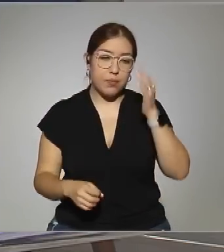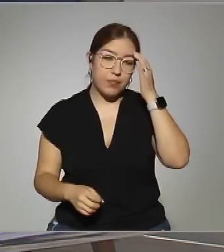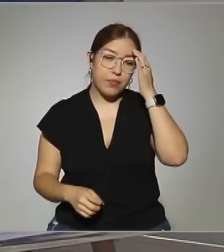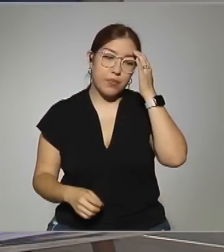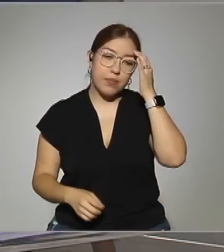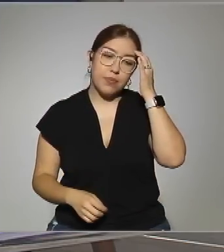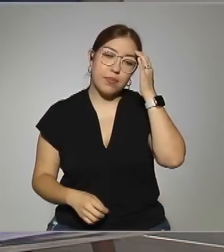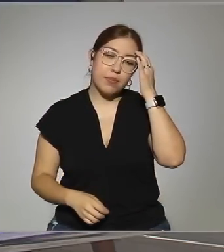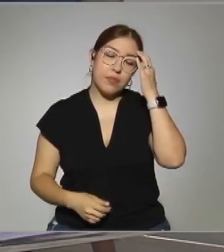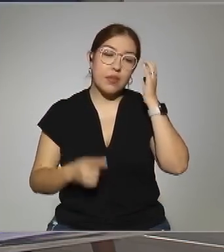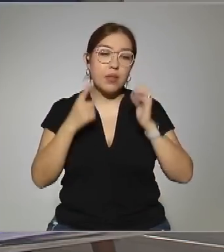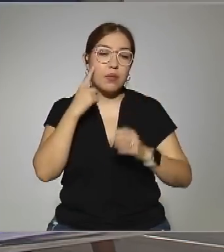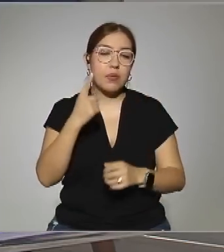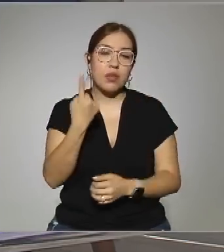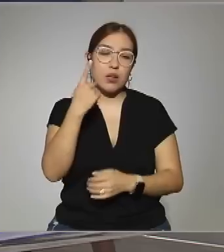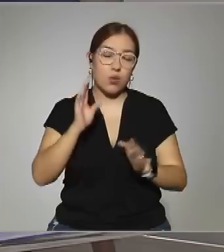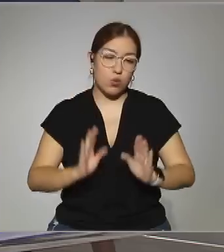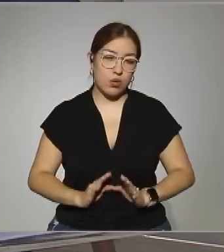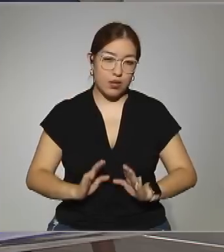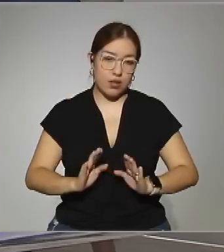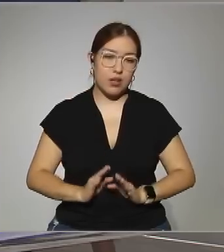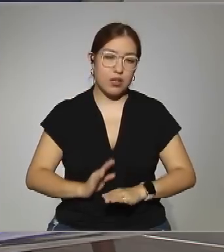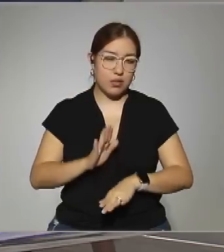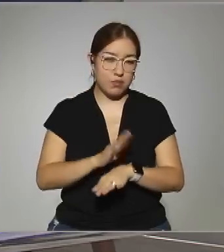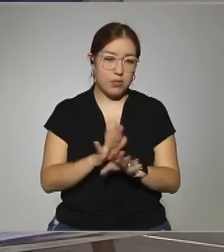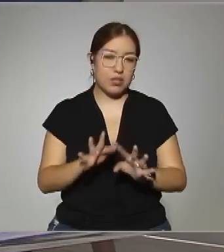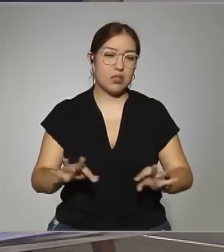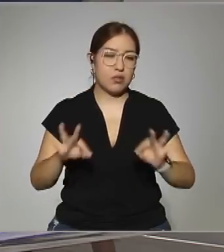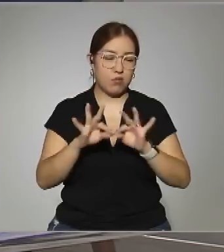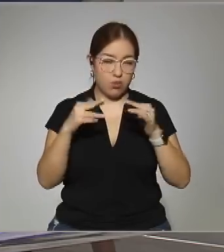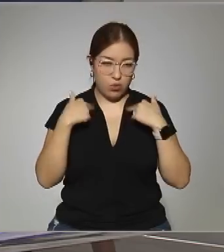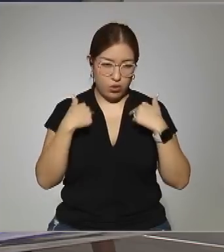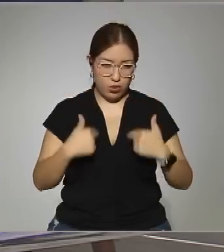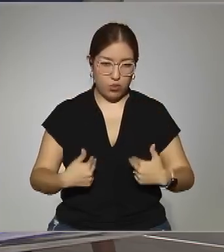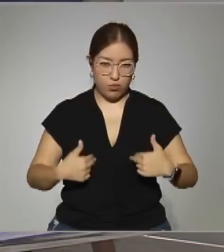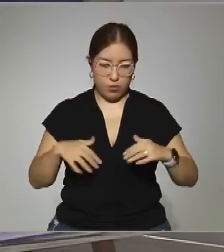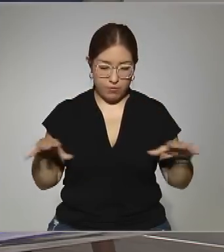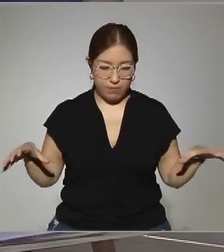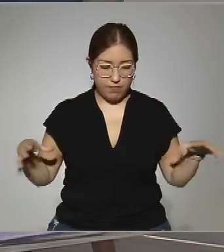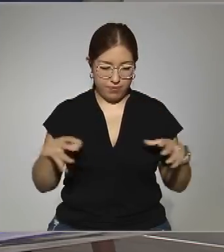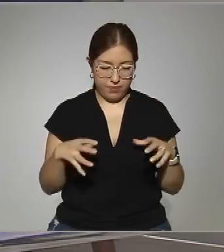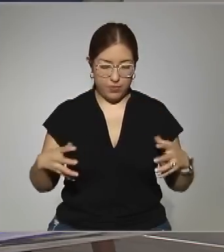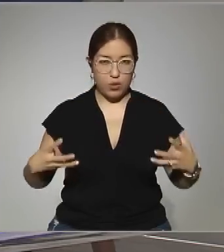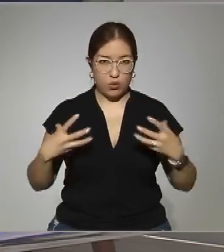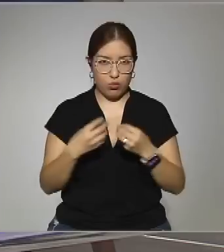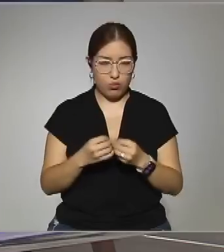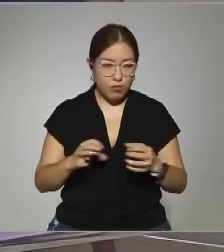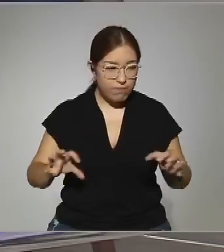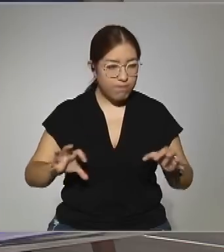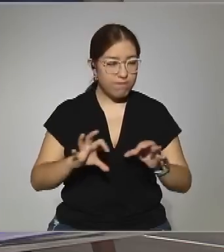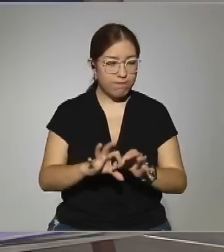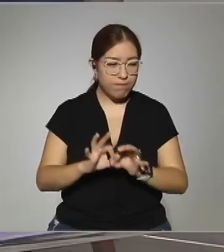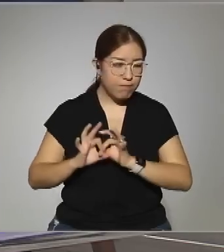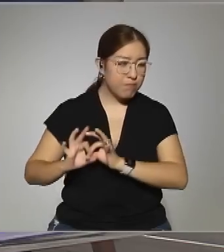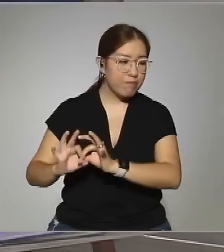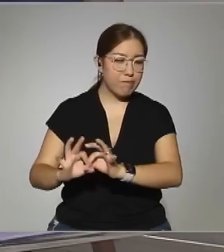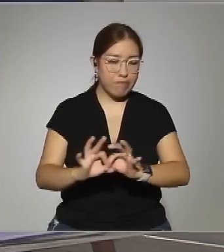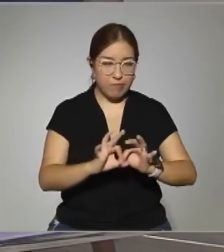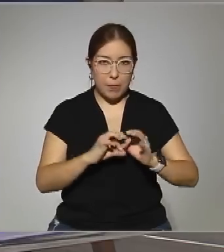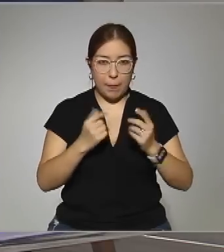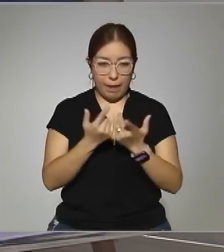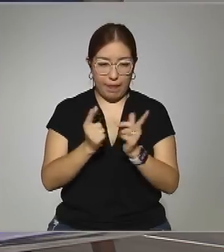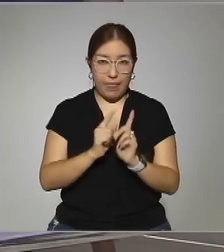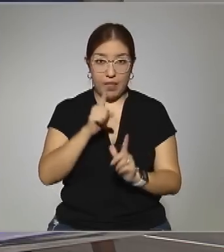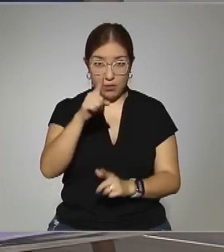característica más importante que tiene el ser humano es la pertenencia. Como colectividades, como hemos evolucionado, como grupo. Entonces, cuando te